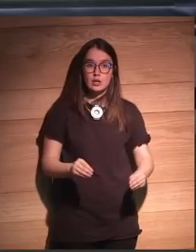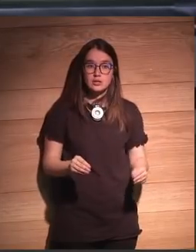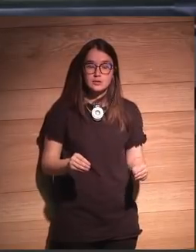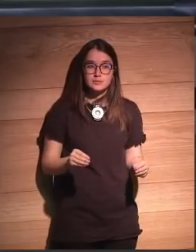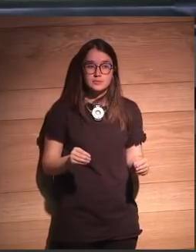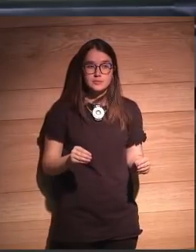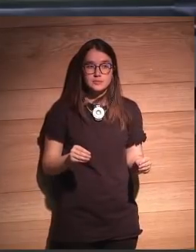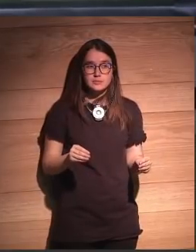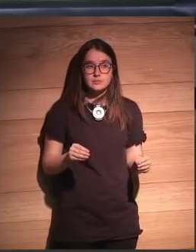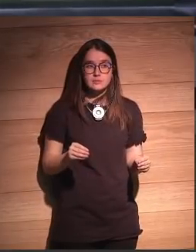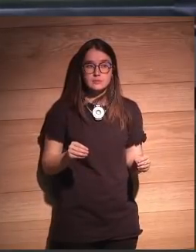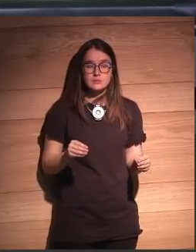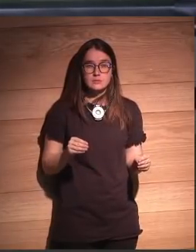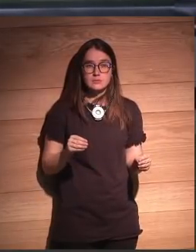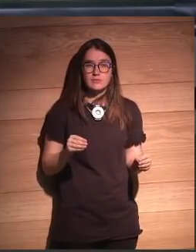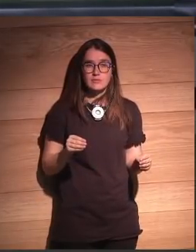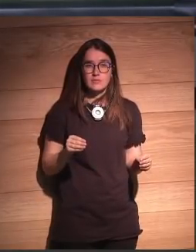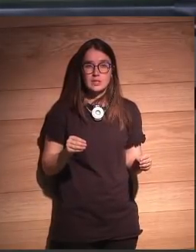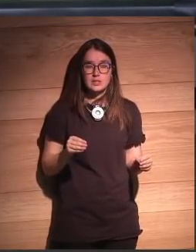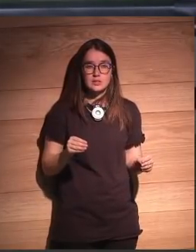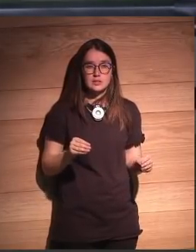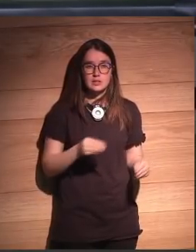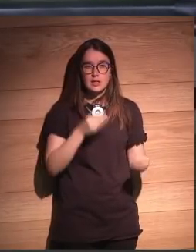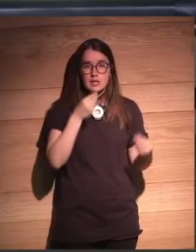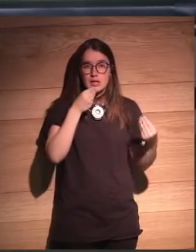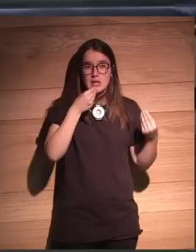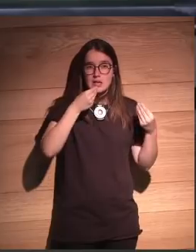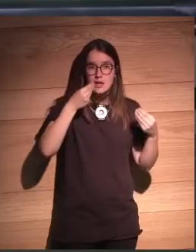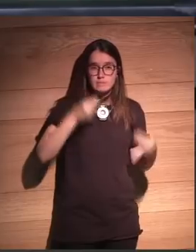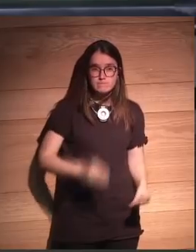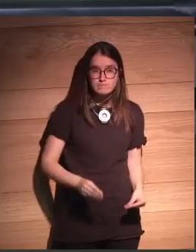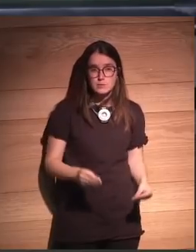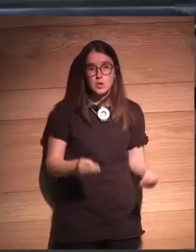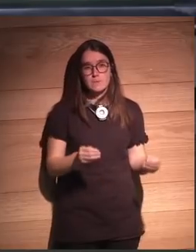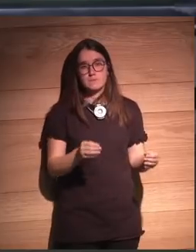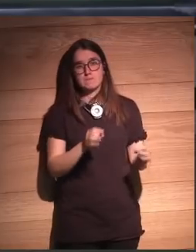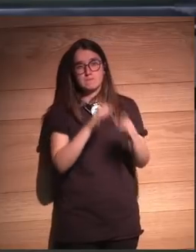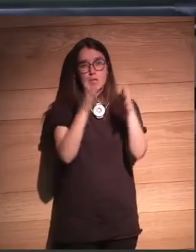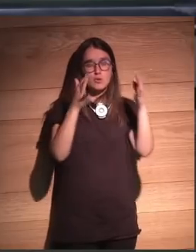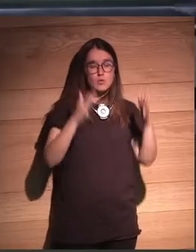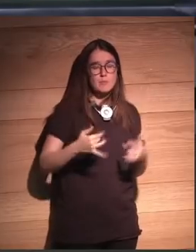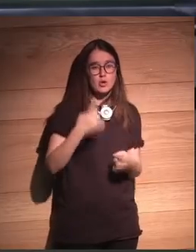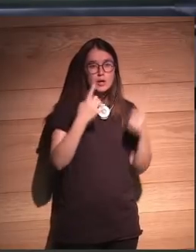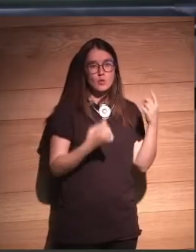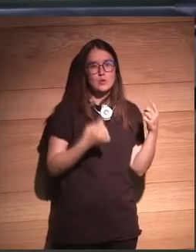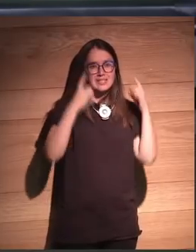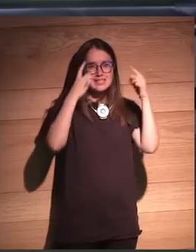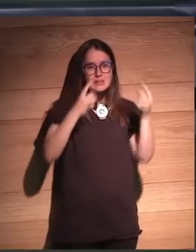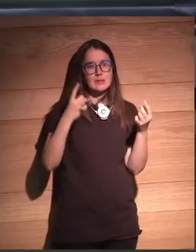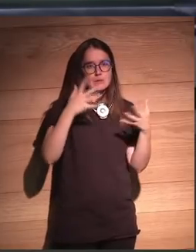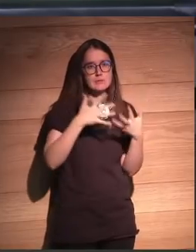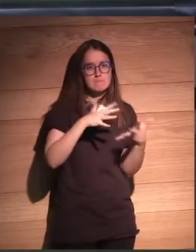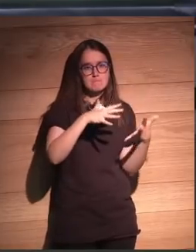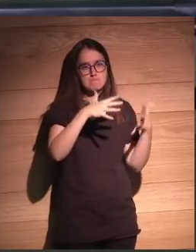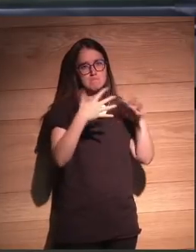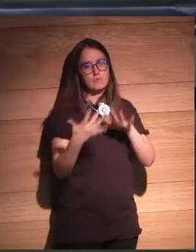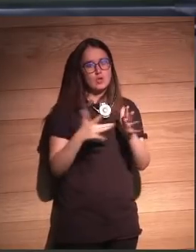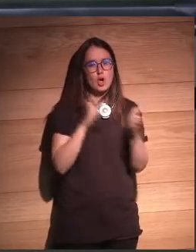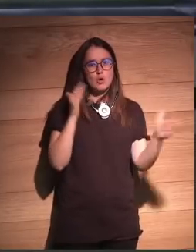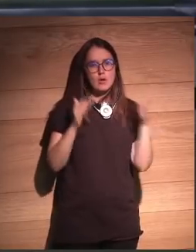no es totalmente sombría, porque hay fuerzas que están intentando cambiar esto. Vivimos en una era donde